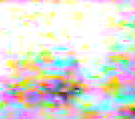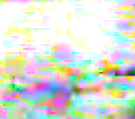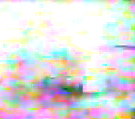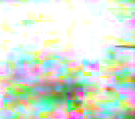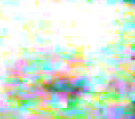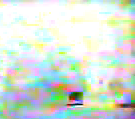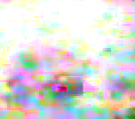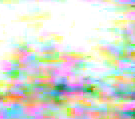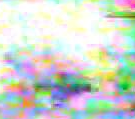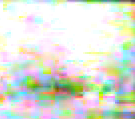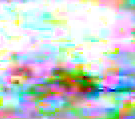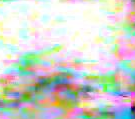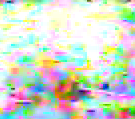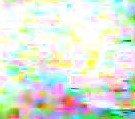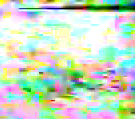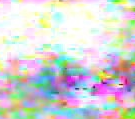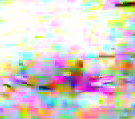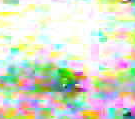almirante